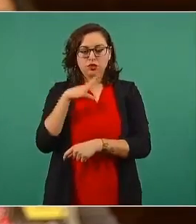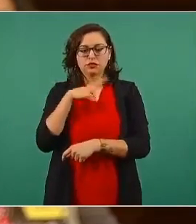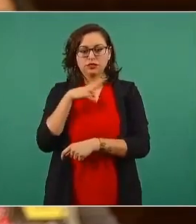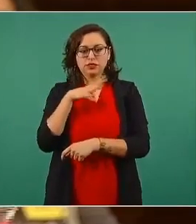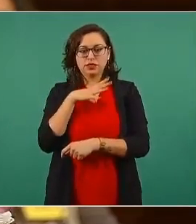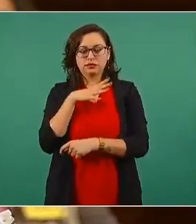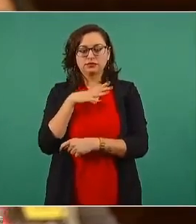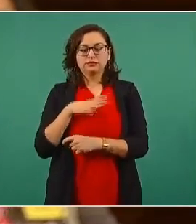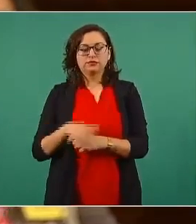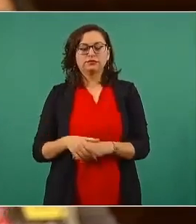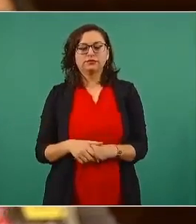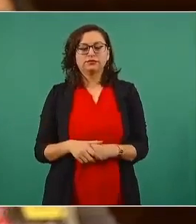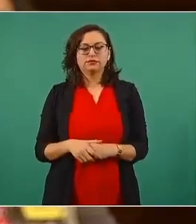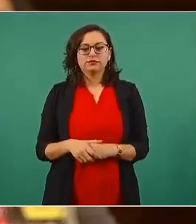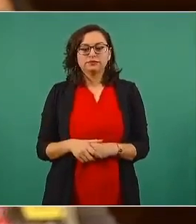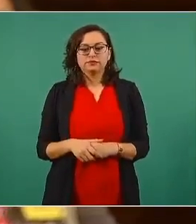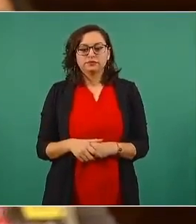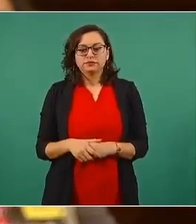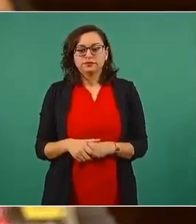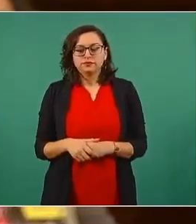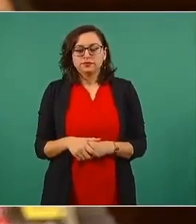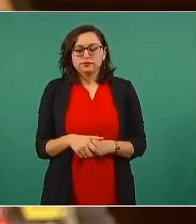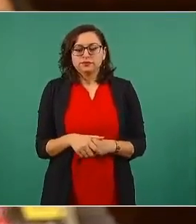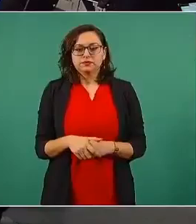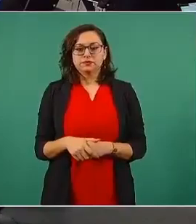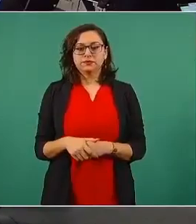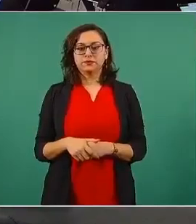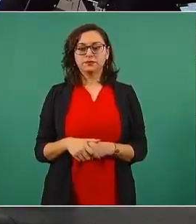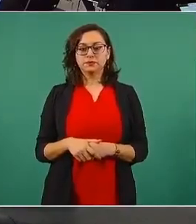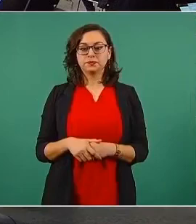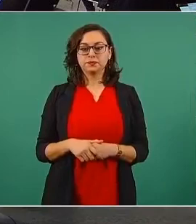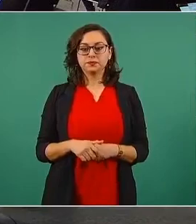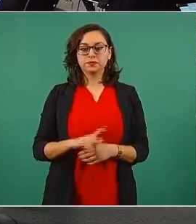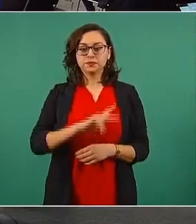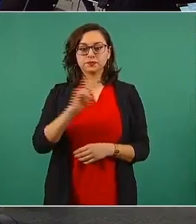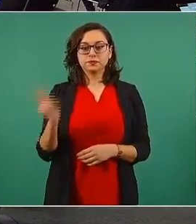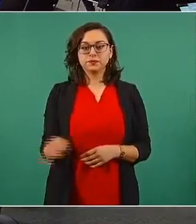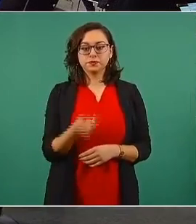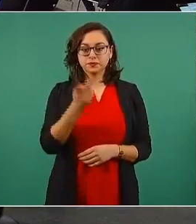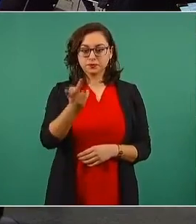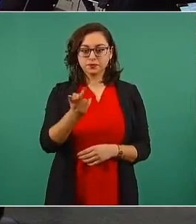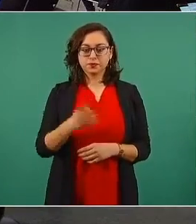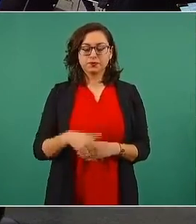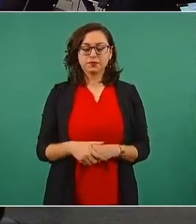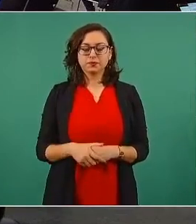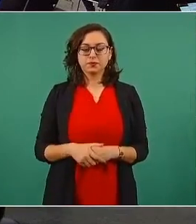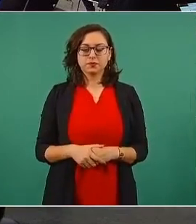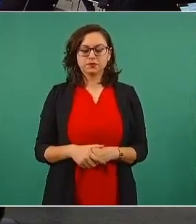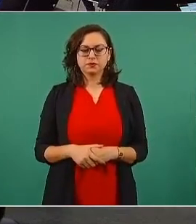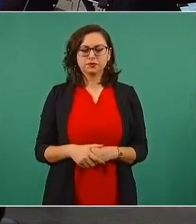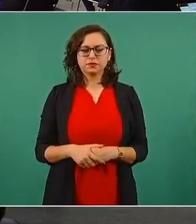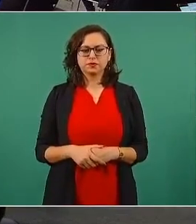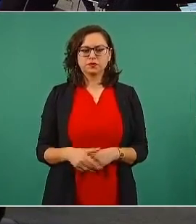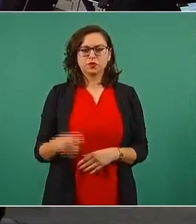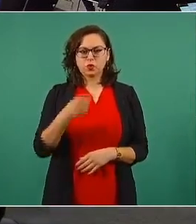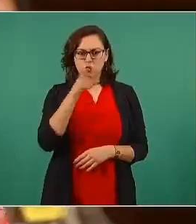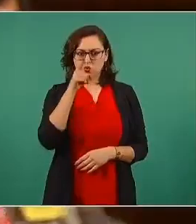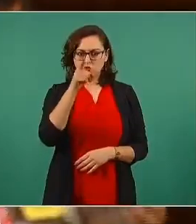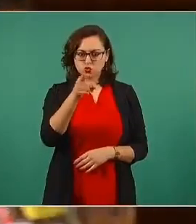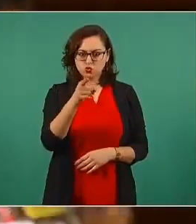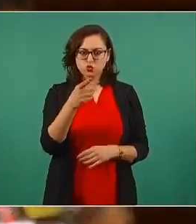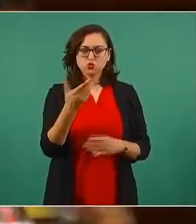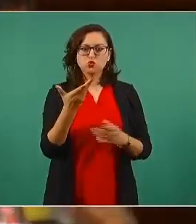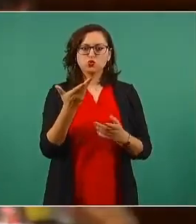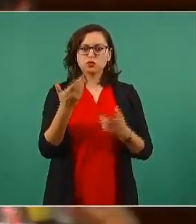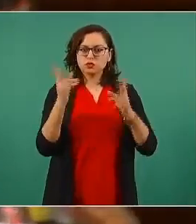¿no? La pregunta es, porque usted ha marcado permanentemente una agenda en favor de los pueblos,